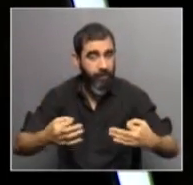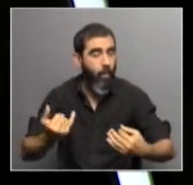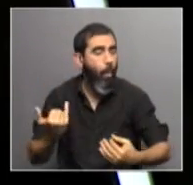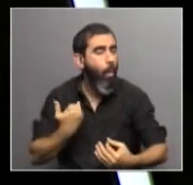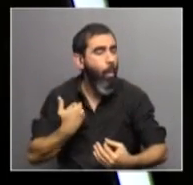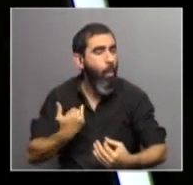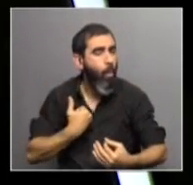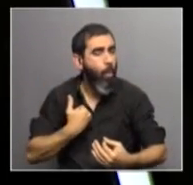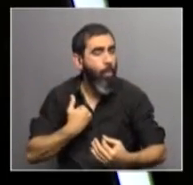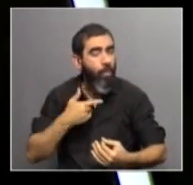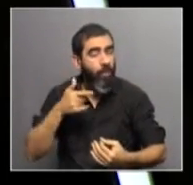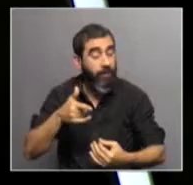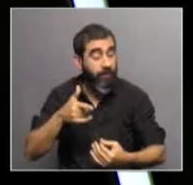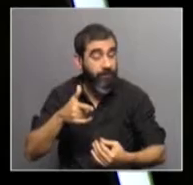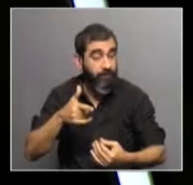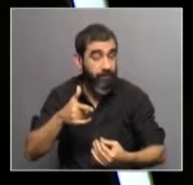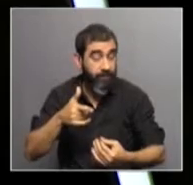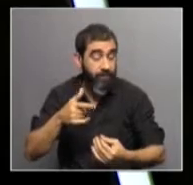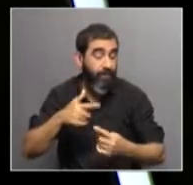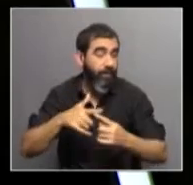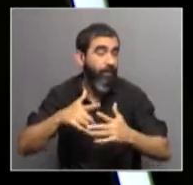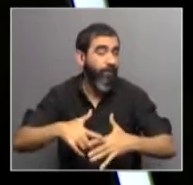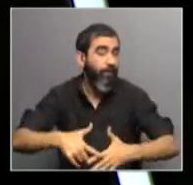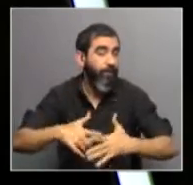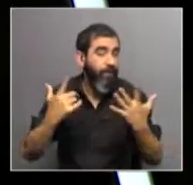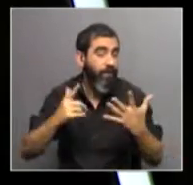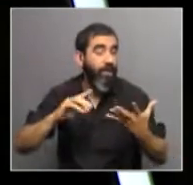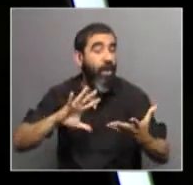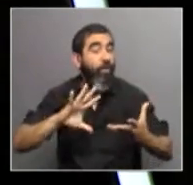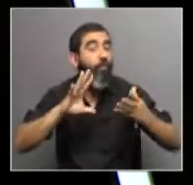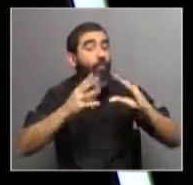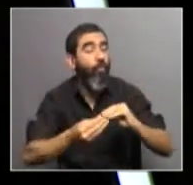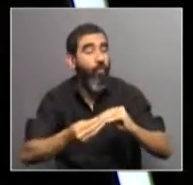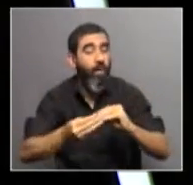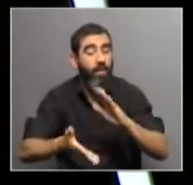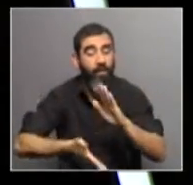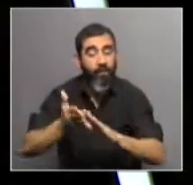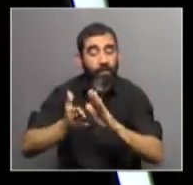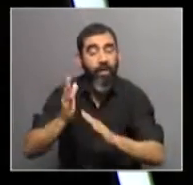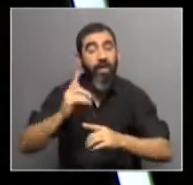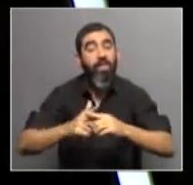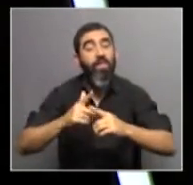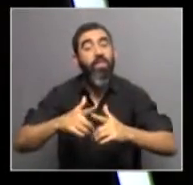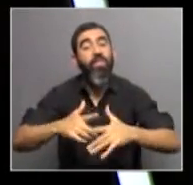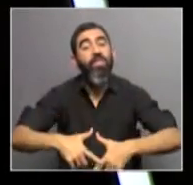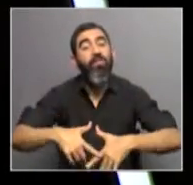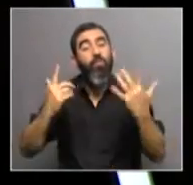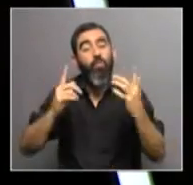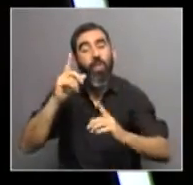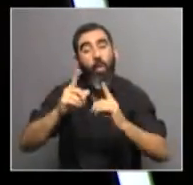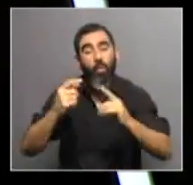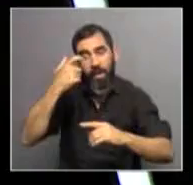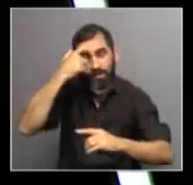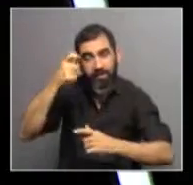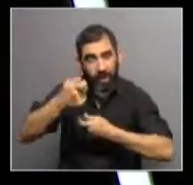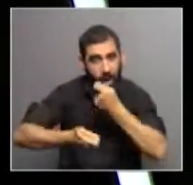cómo confluyen en este evento, en esta manera de salir a celebrar algunos aportes de algunas ciencias de nuestro